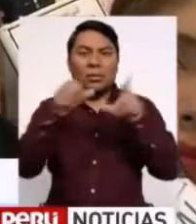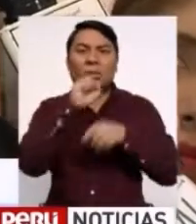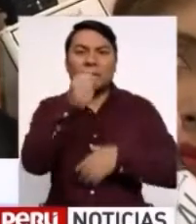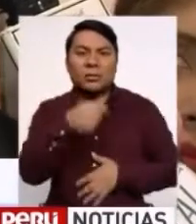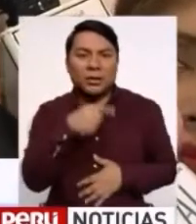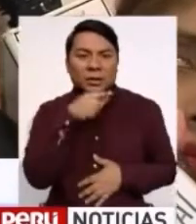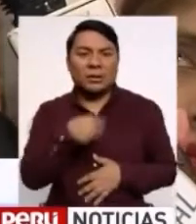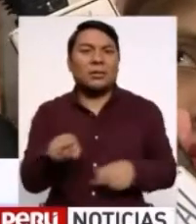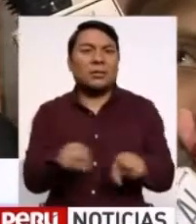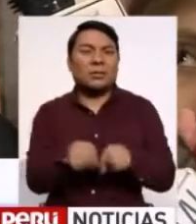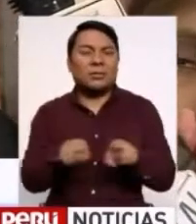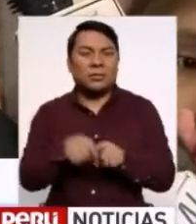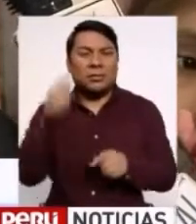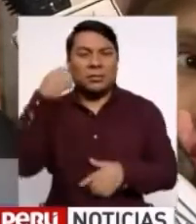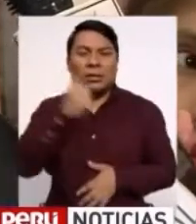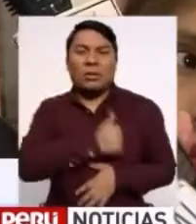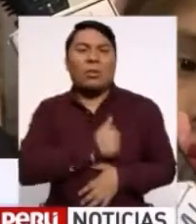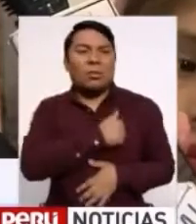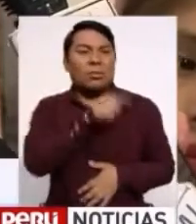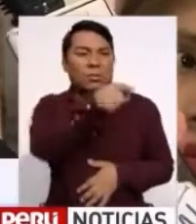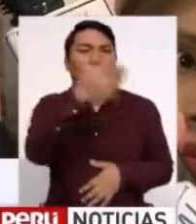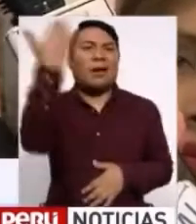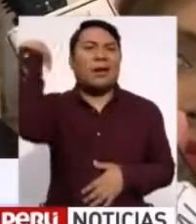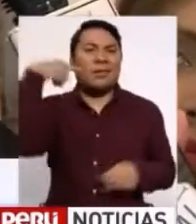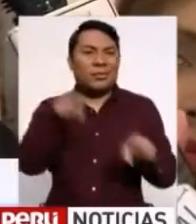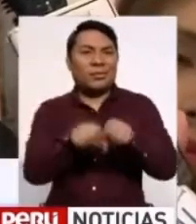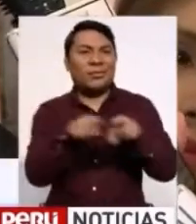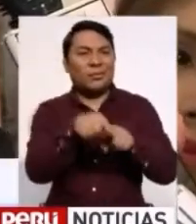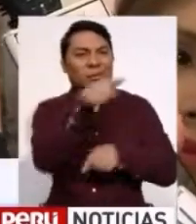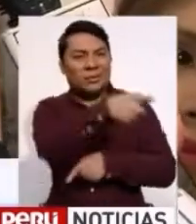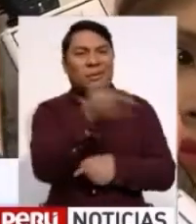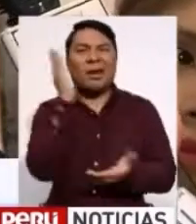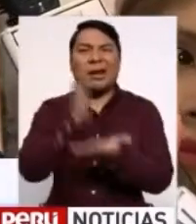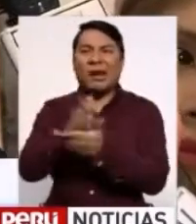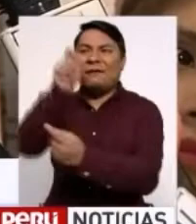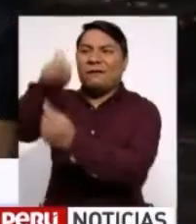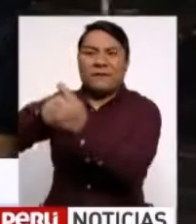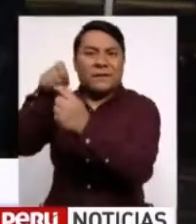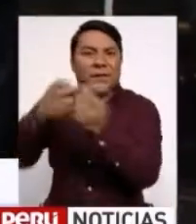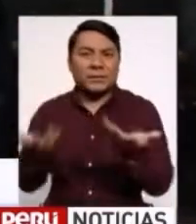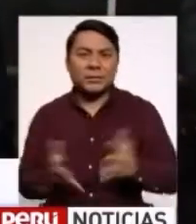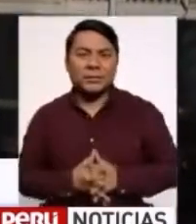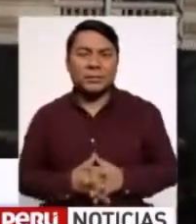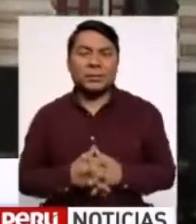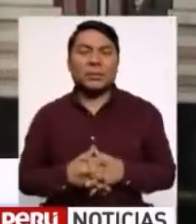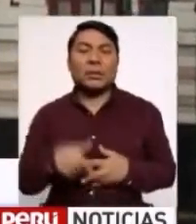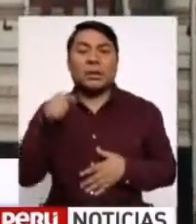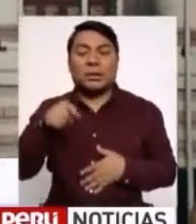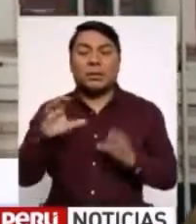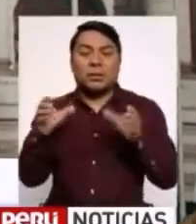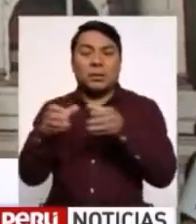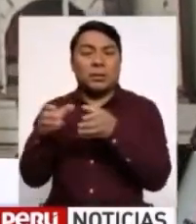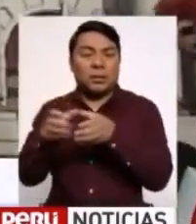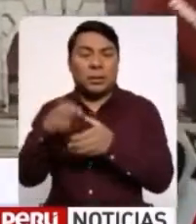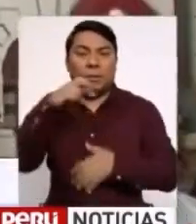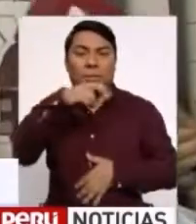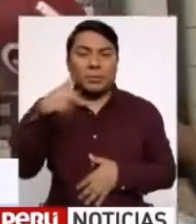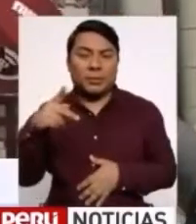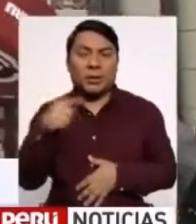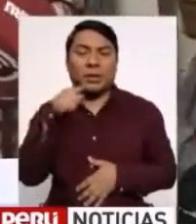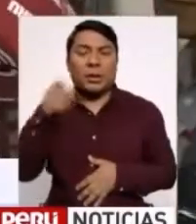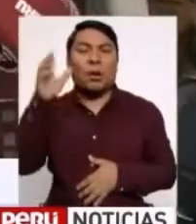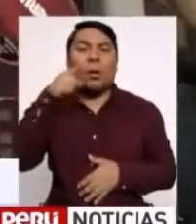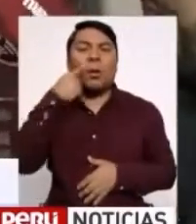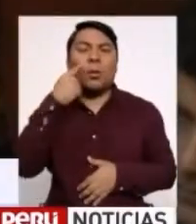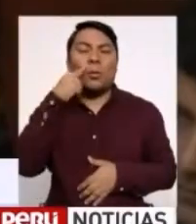difiere totalmente de la conducta que tenía el pasado o por lo menos que los documentos así lo acreditan desde peruanos por el cambio el congresista